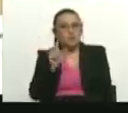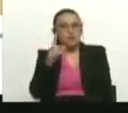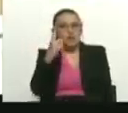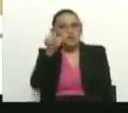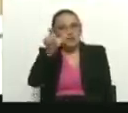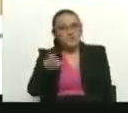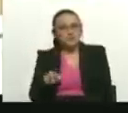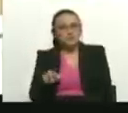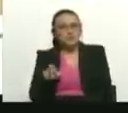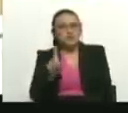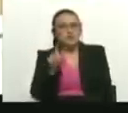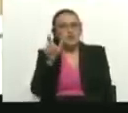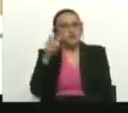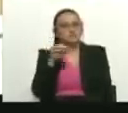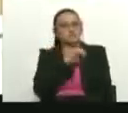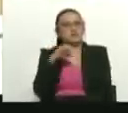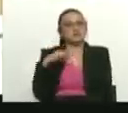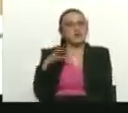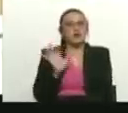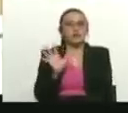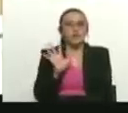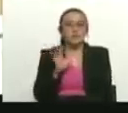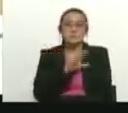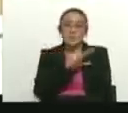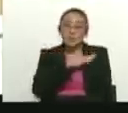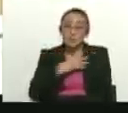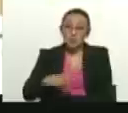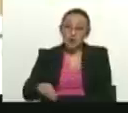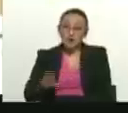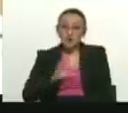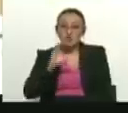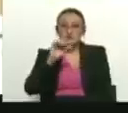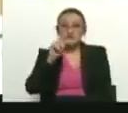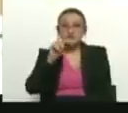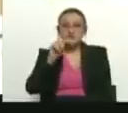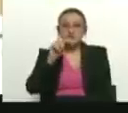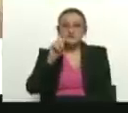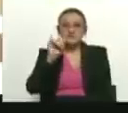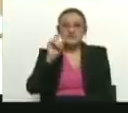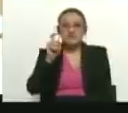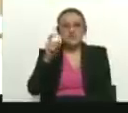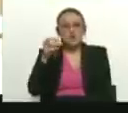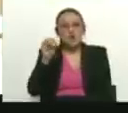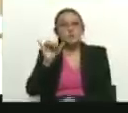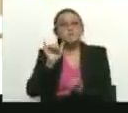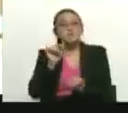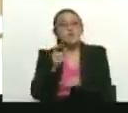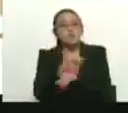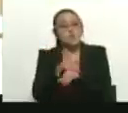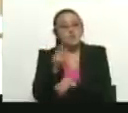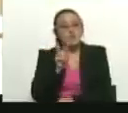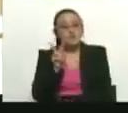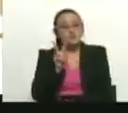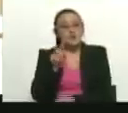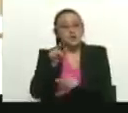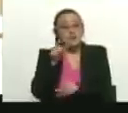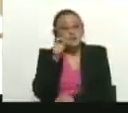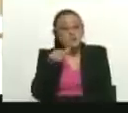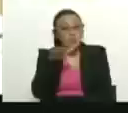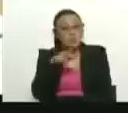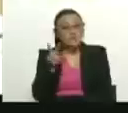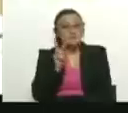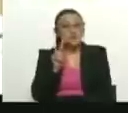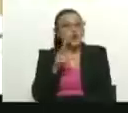persona, no es un particular. El legítimo dueño de Citgo es el pueblo venezolano, y el pueblo venezolano